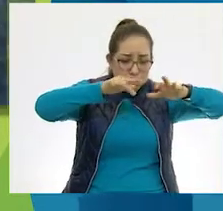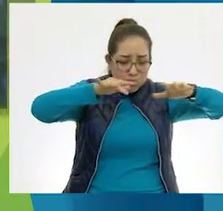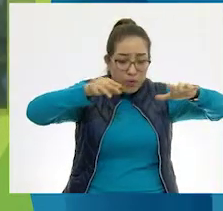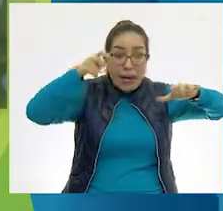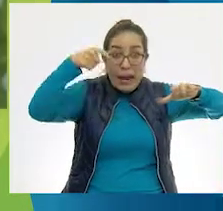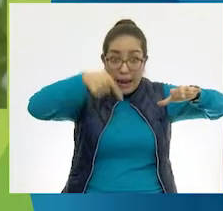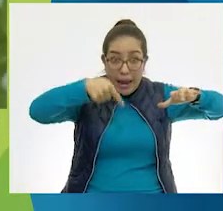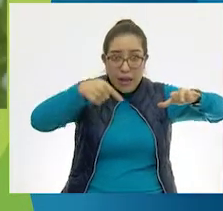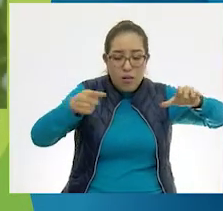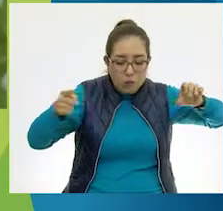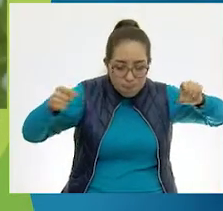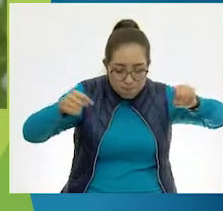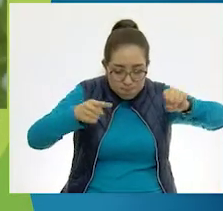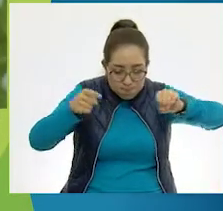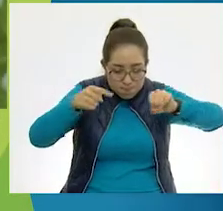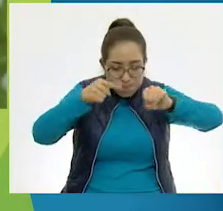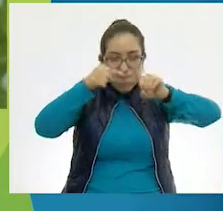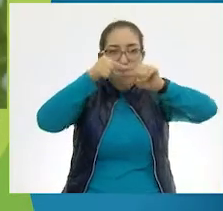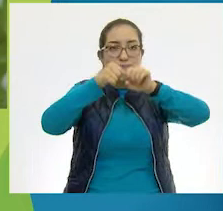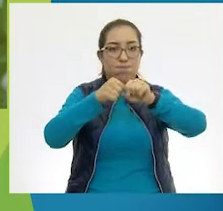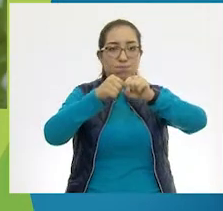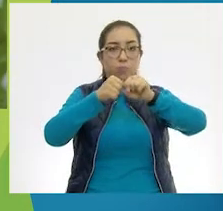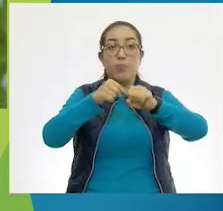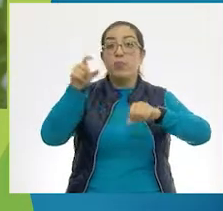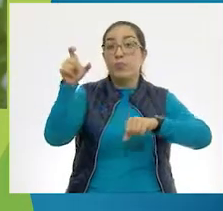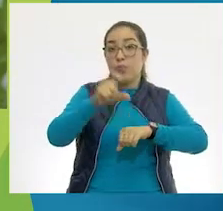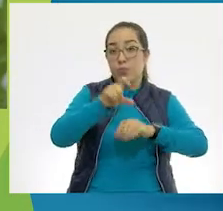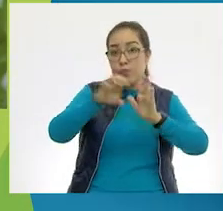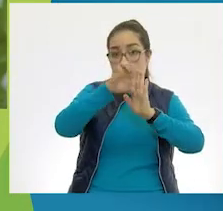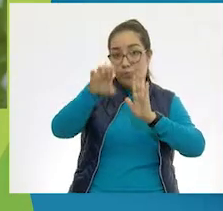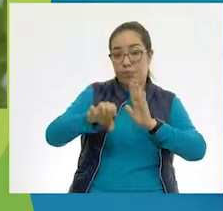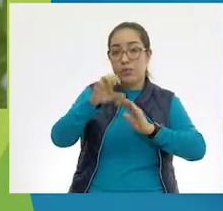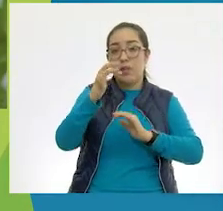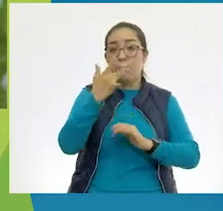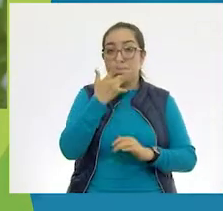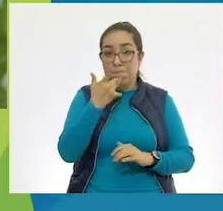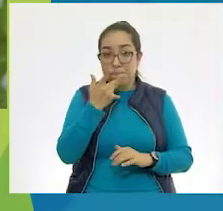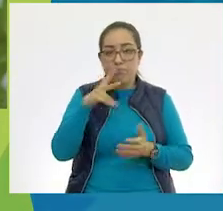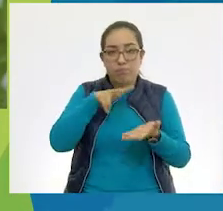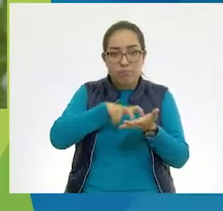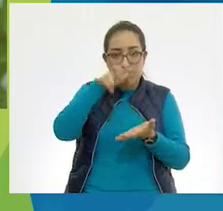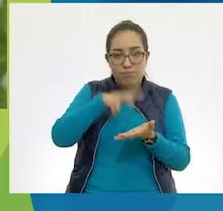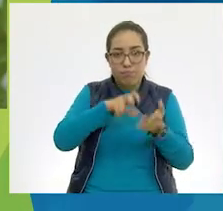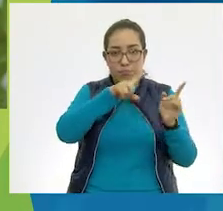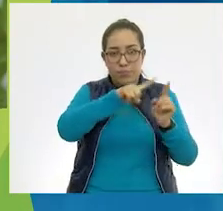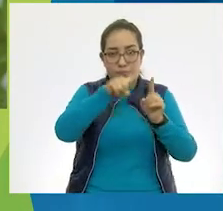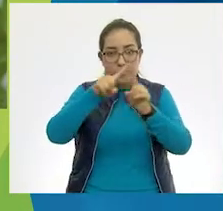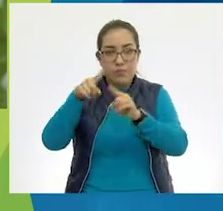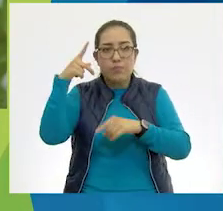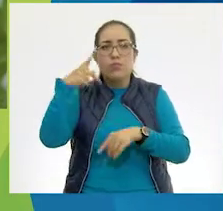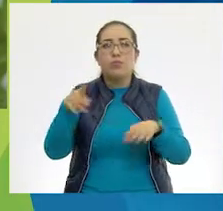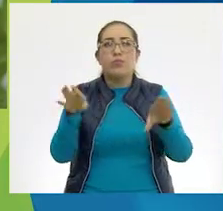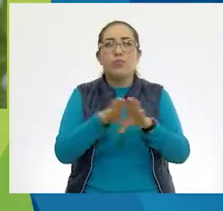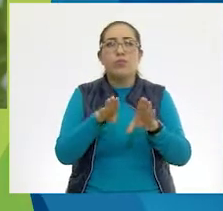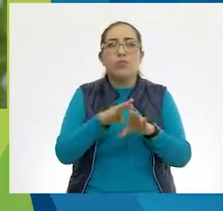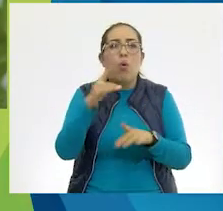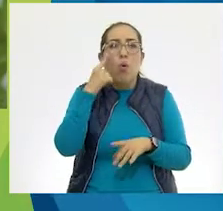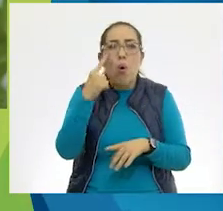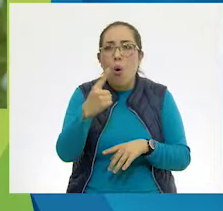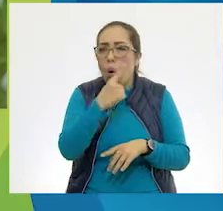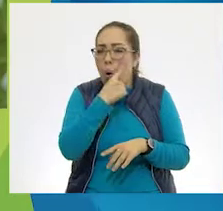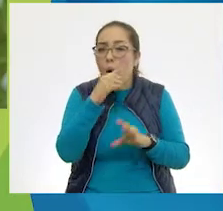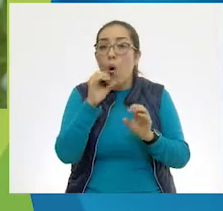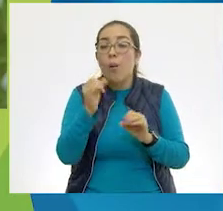fecundación. En el caso de los anfibios, como las ranas y sapos, los huevos son blandos y